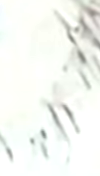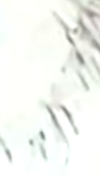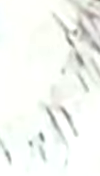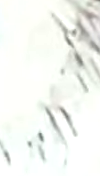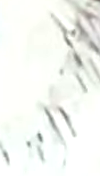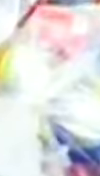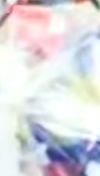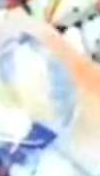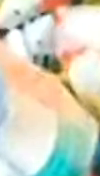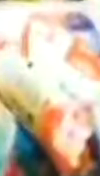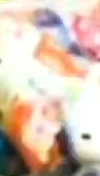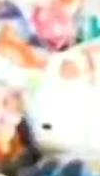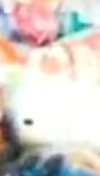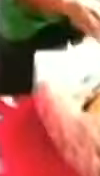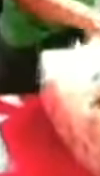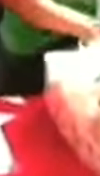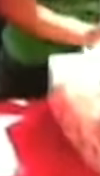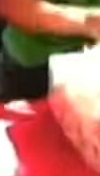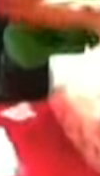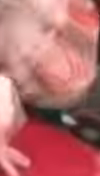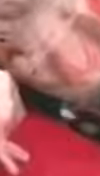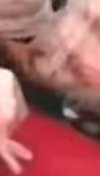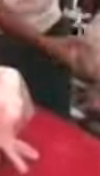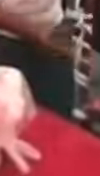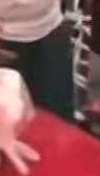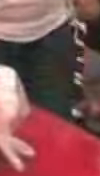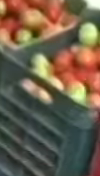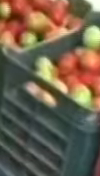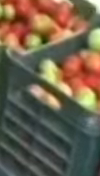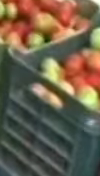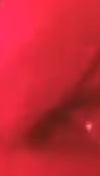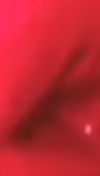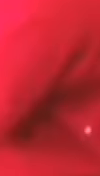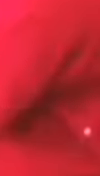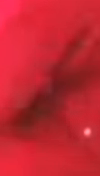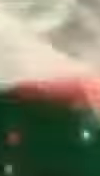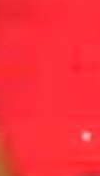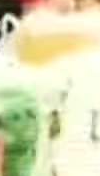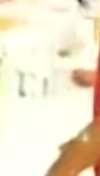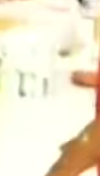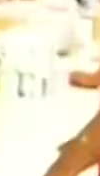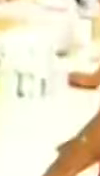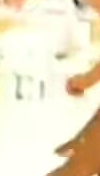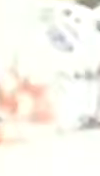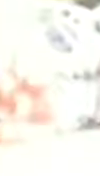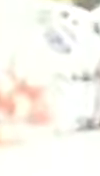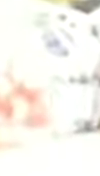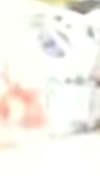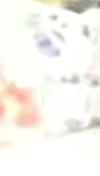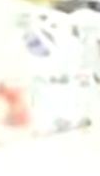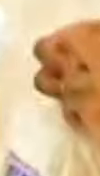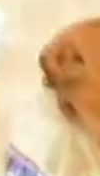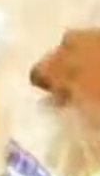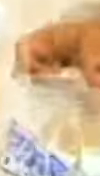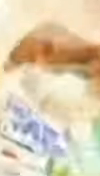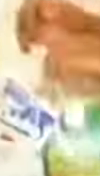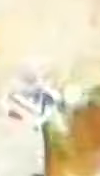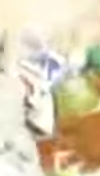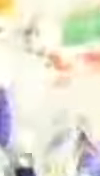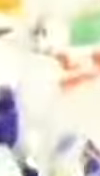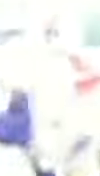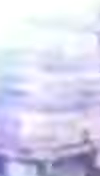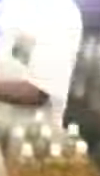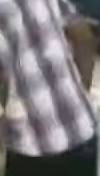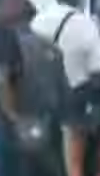la soberanía alimentaria de todo un país. Y vamos a hacer mucho más para mejorar, ampliar, perfeccionar los CLAP.